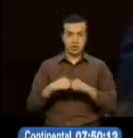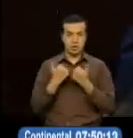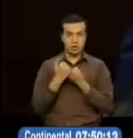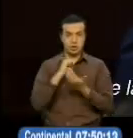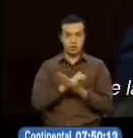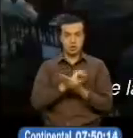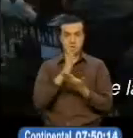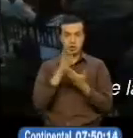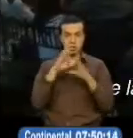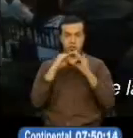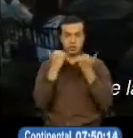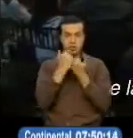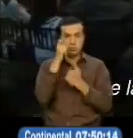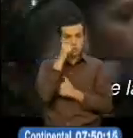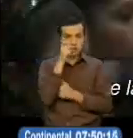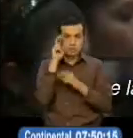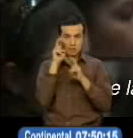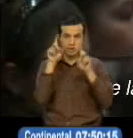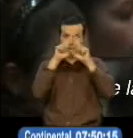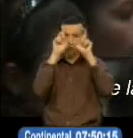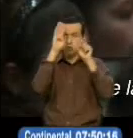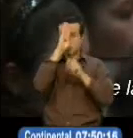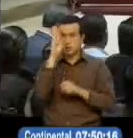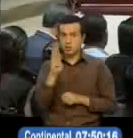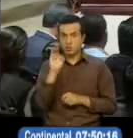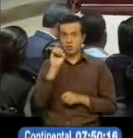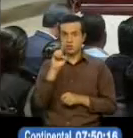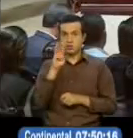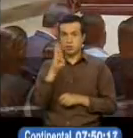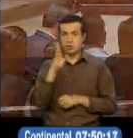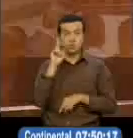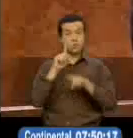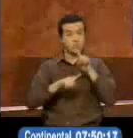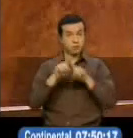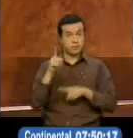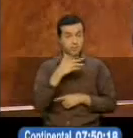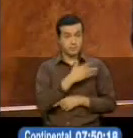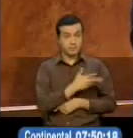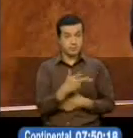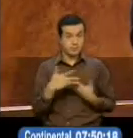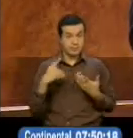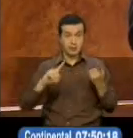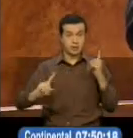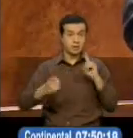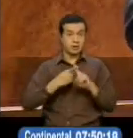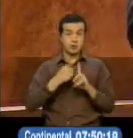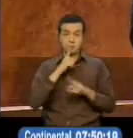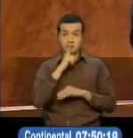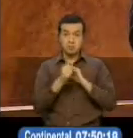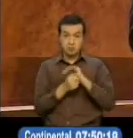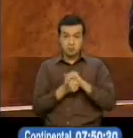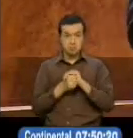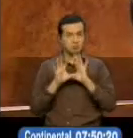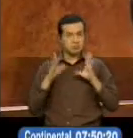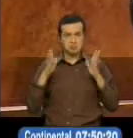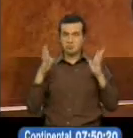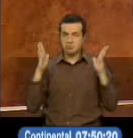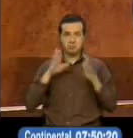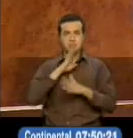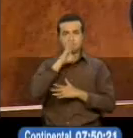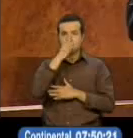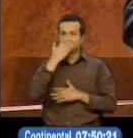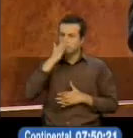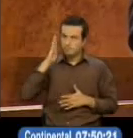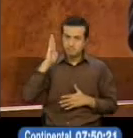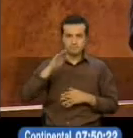de Fiscalización que investiga el caso Odebrecht. Compañeros y compañeras, primero no tengo nada que ocultar, siempre doy